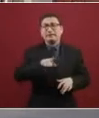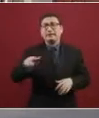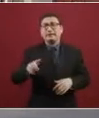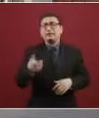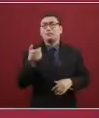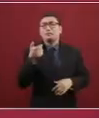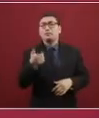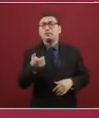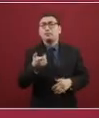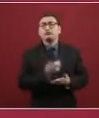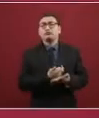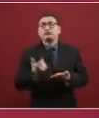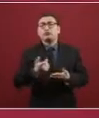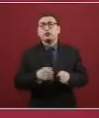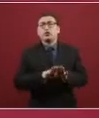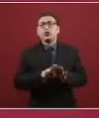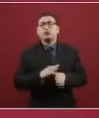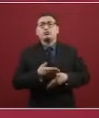por servicios